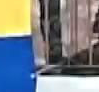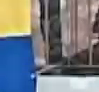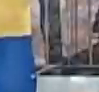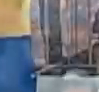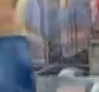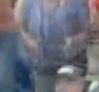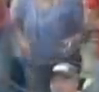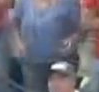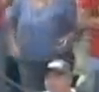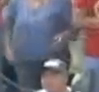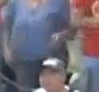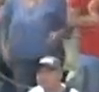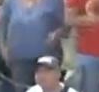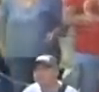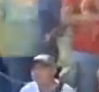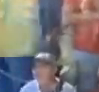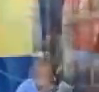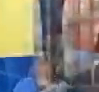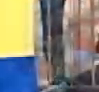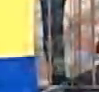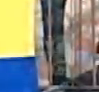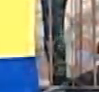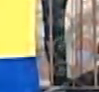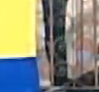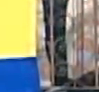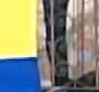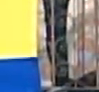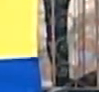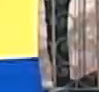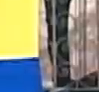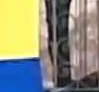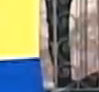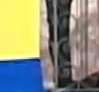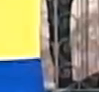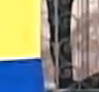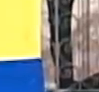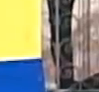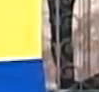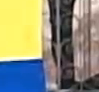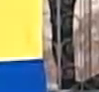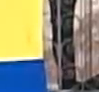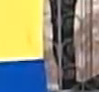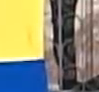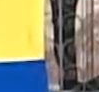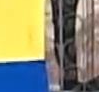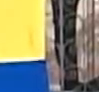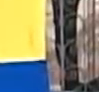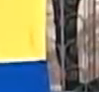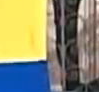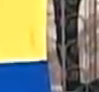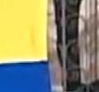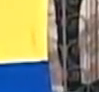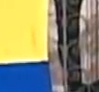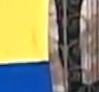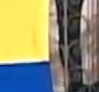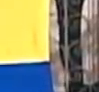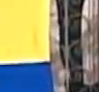legal, constitucional e institucionalmente a través del voto el 20 de mayo del